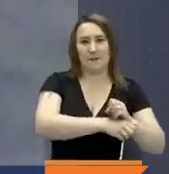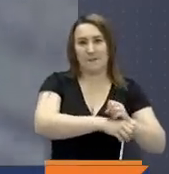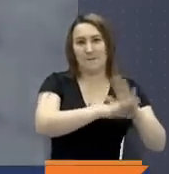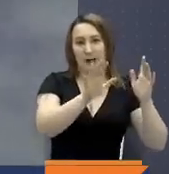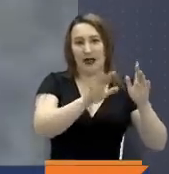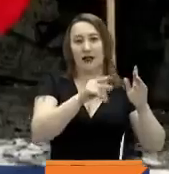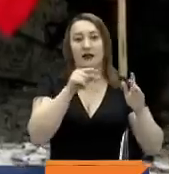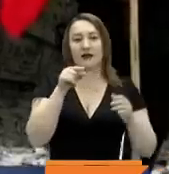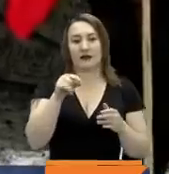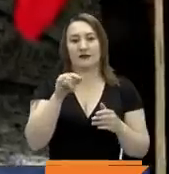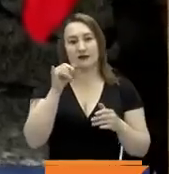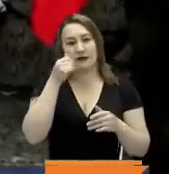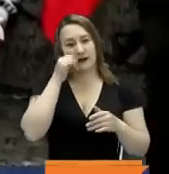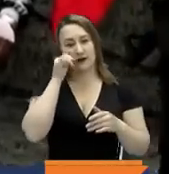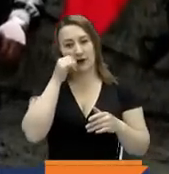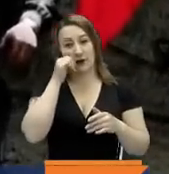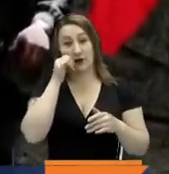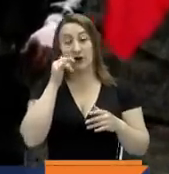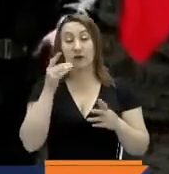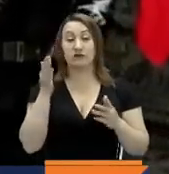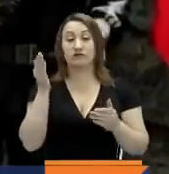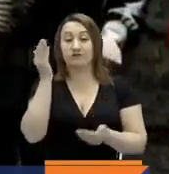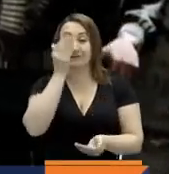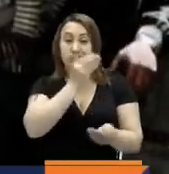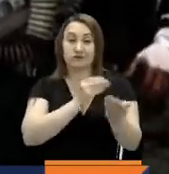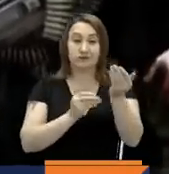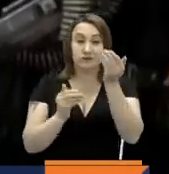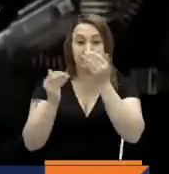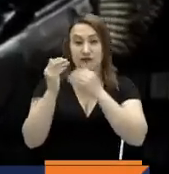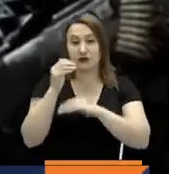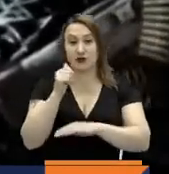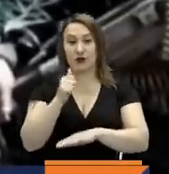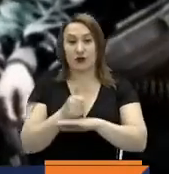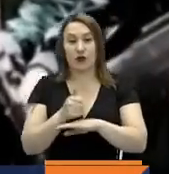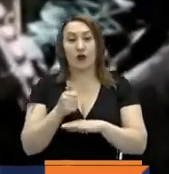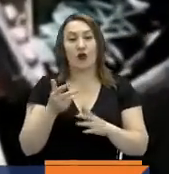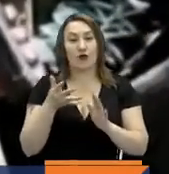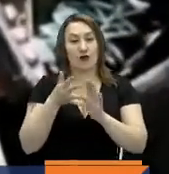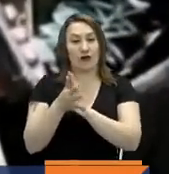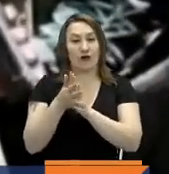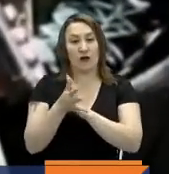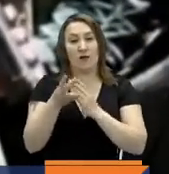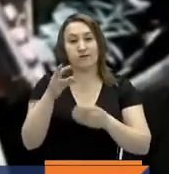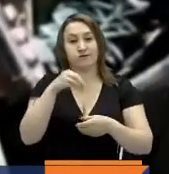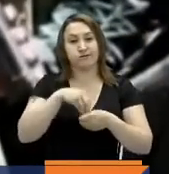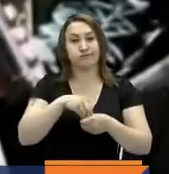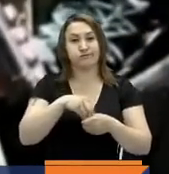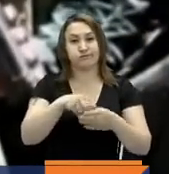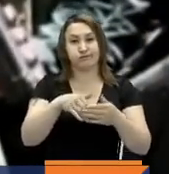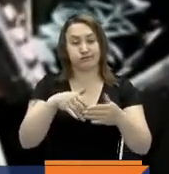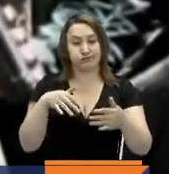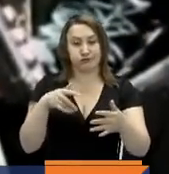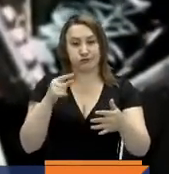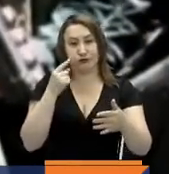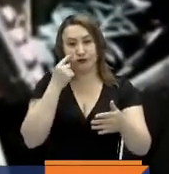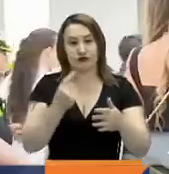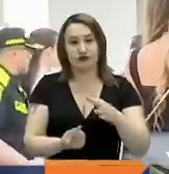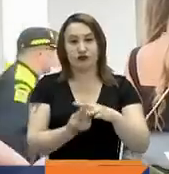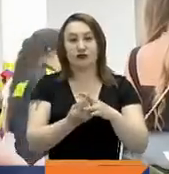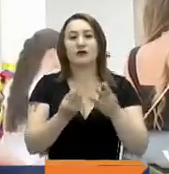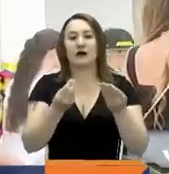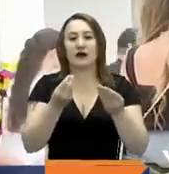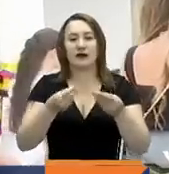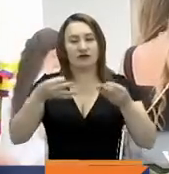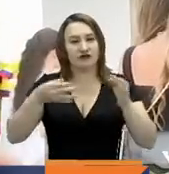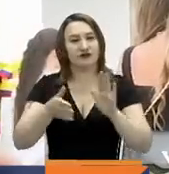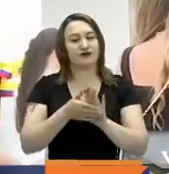de Iván mordisco y que las autoridades analizan las propiedades de los metadatos incrustados en el archivo de origen para corroborar la fecha